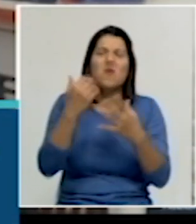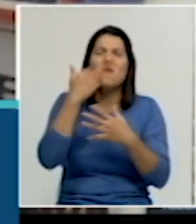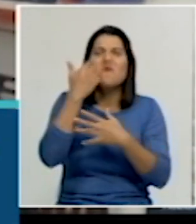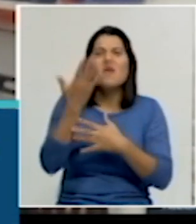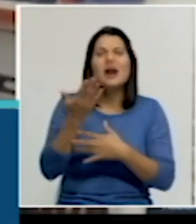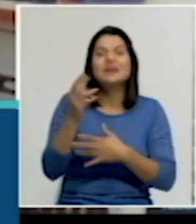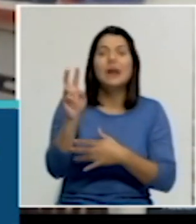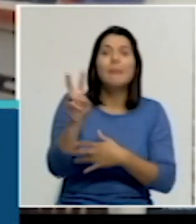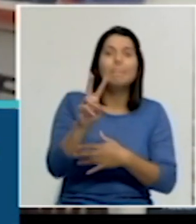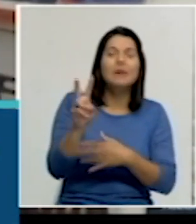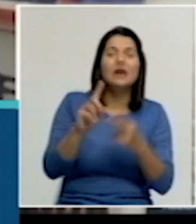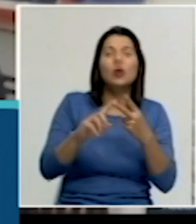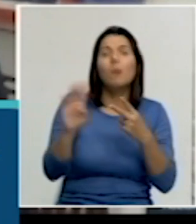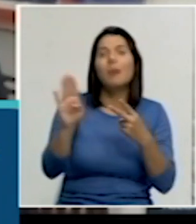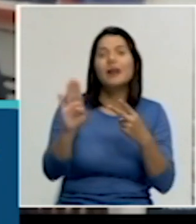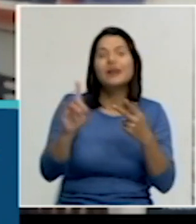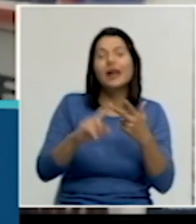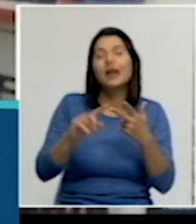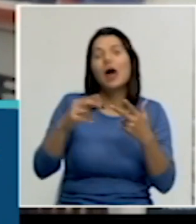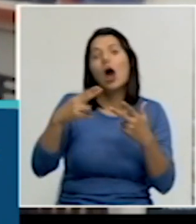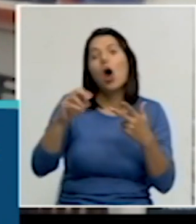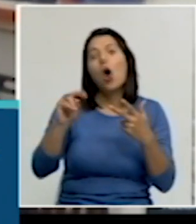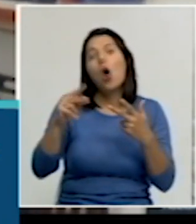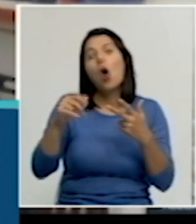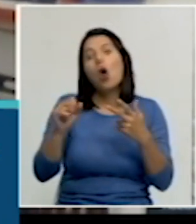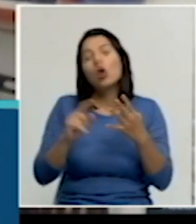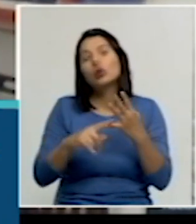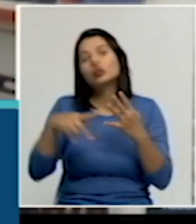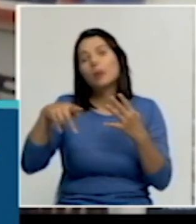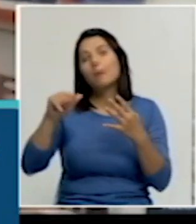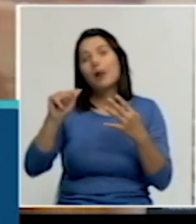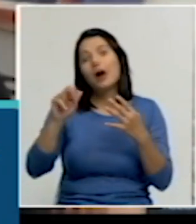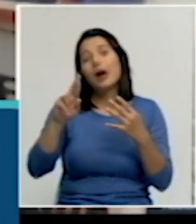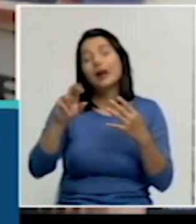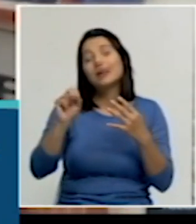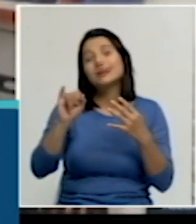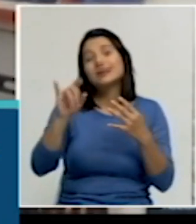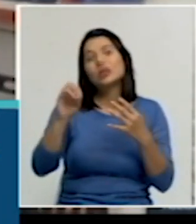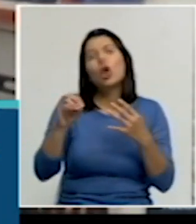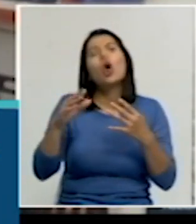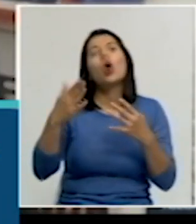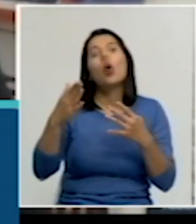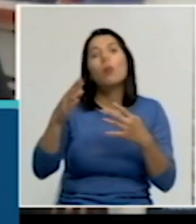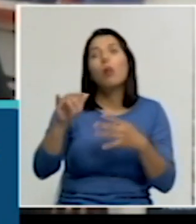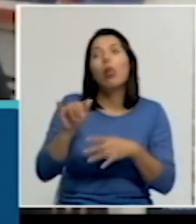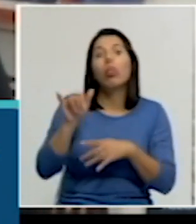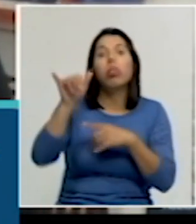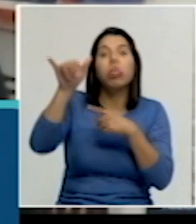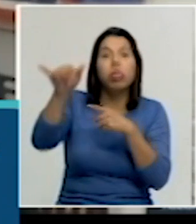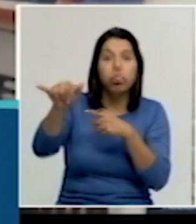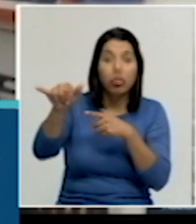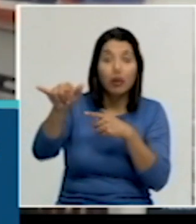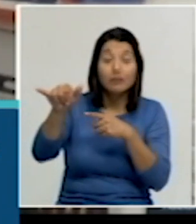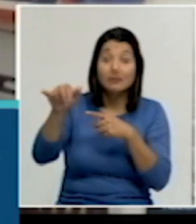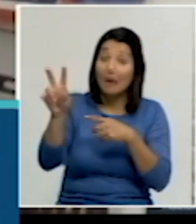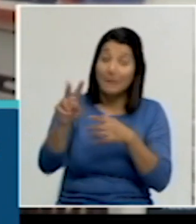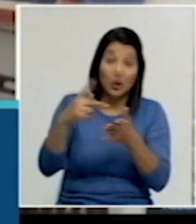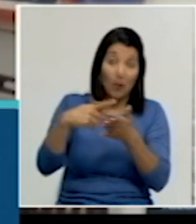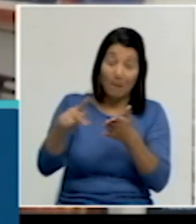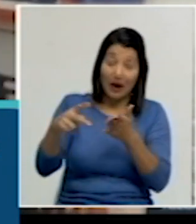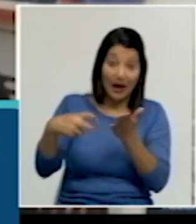las bacterias, los hongos, los parásitos viajen en avión sin pagar tiquete aéreo, precisamente para eso.